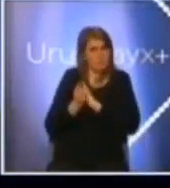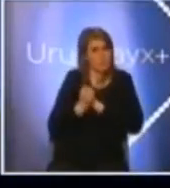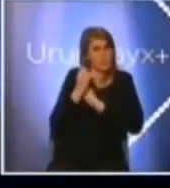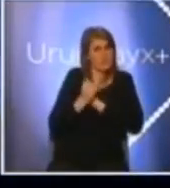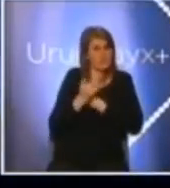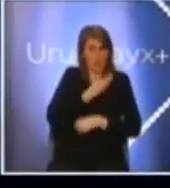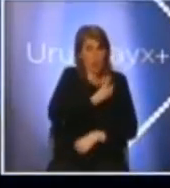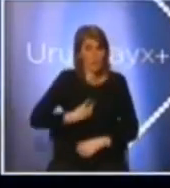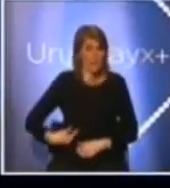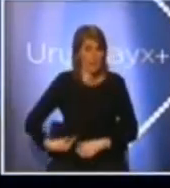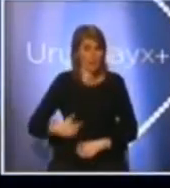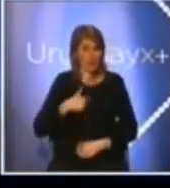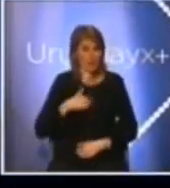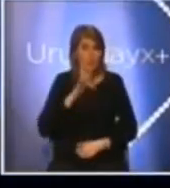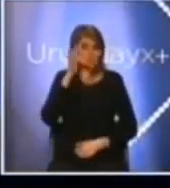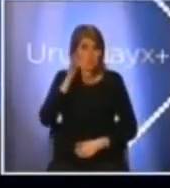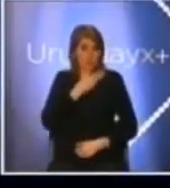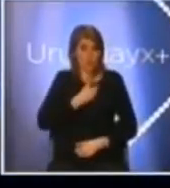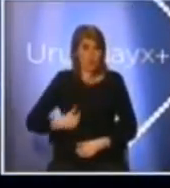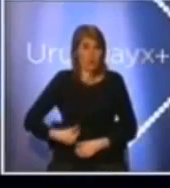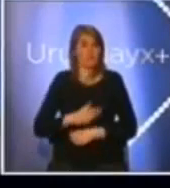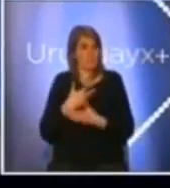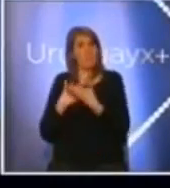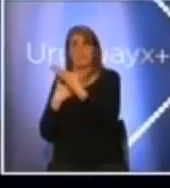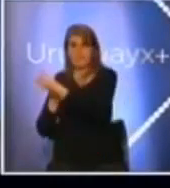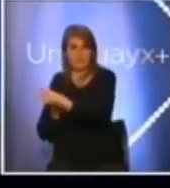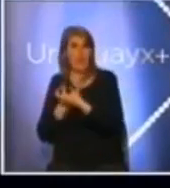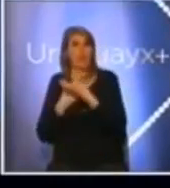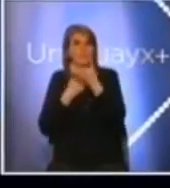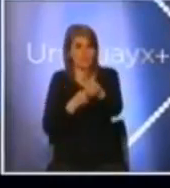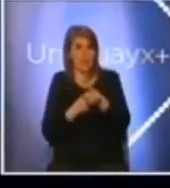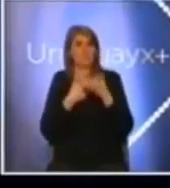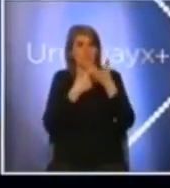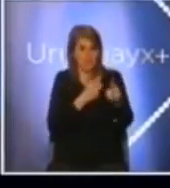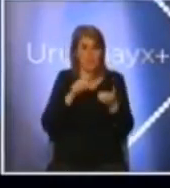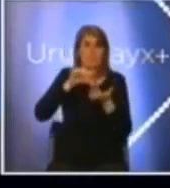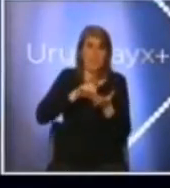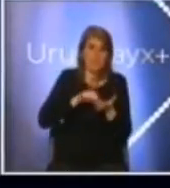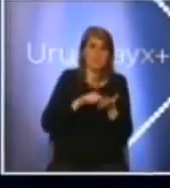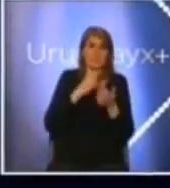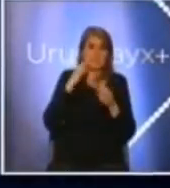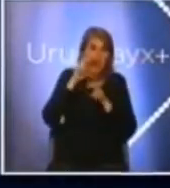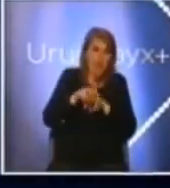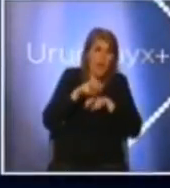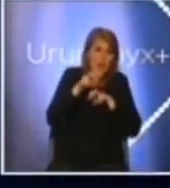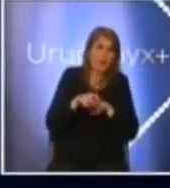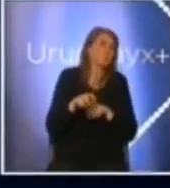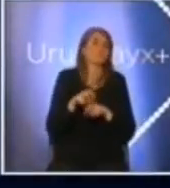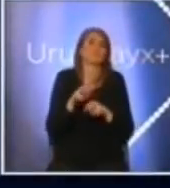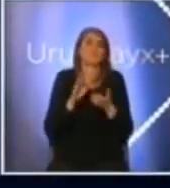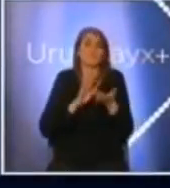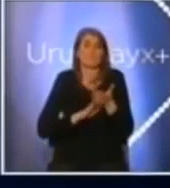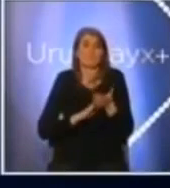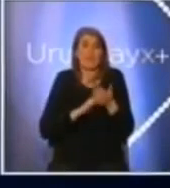nos comprometemos a apoyar al mismo hacia un país agrointeligente. En cuanto a la incubación